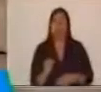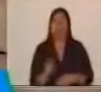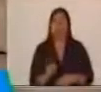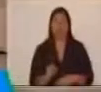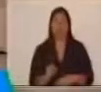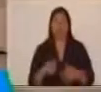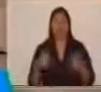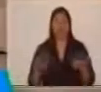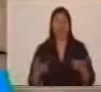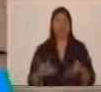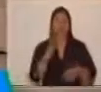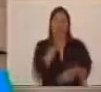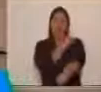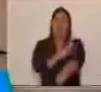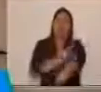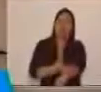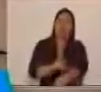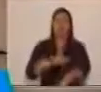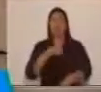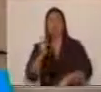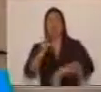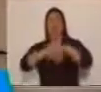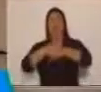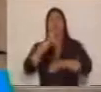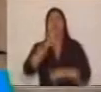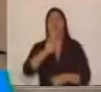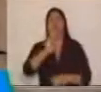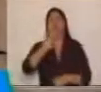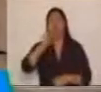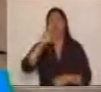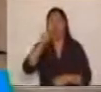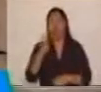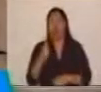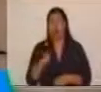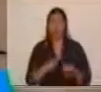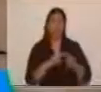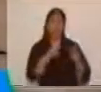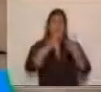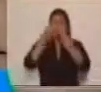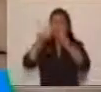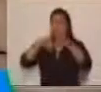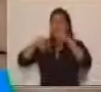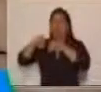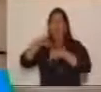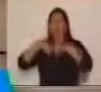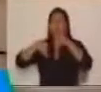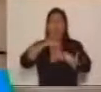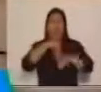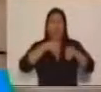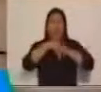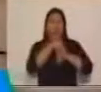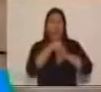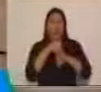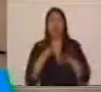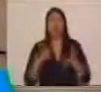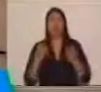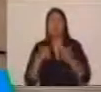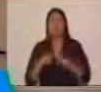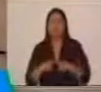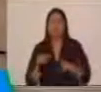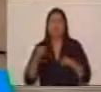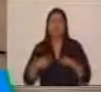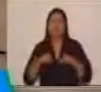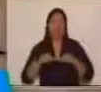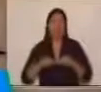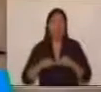la leyenda y la fábula. Con todas las transformaciones que se han tenido hasta la actualidad, vienen siendo parte de mi